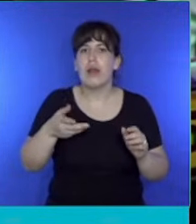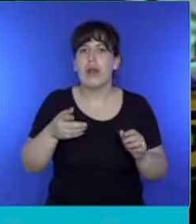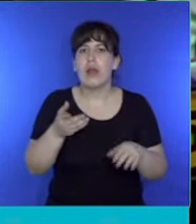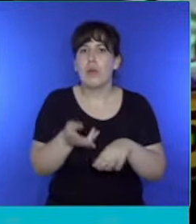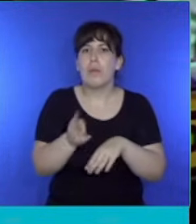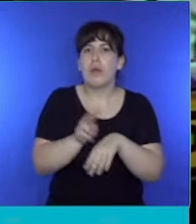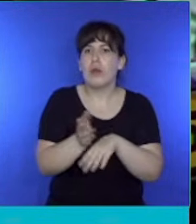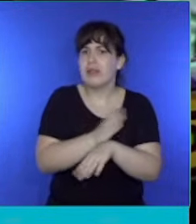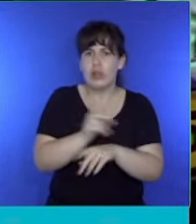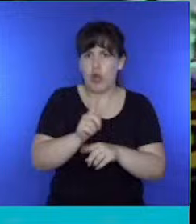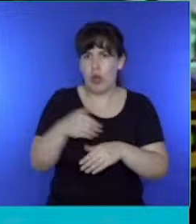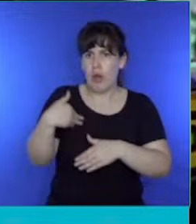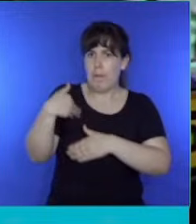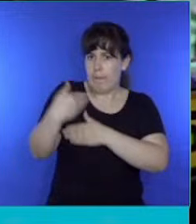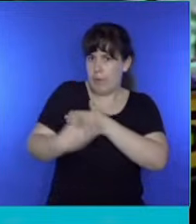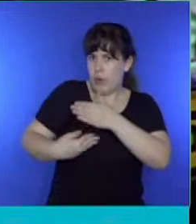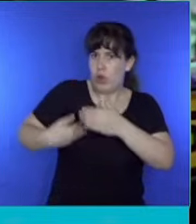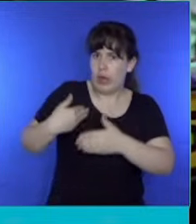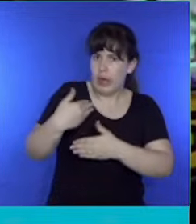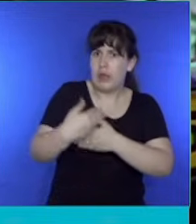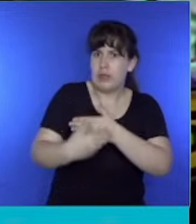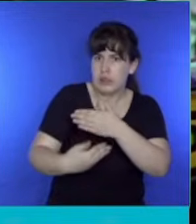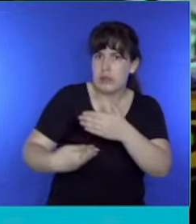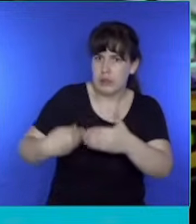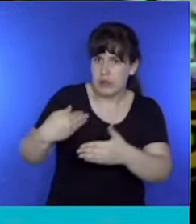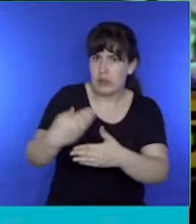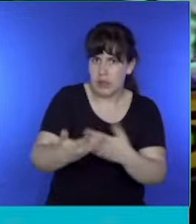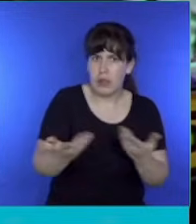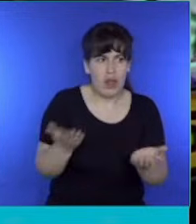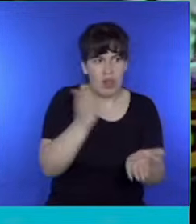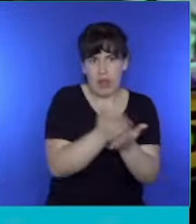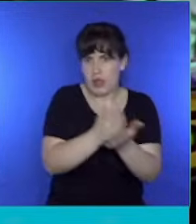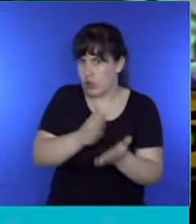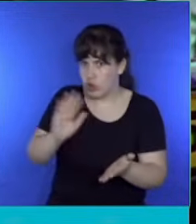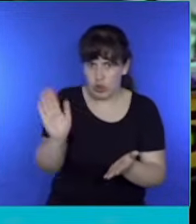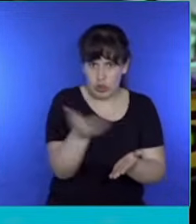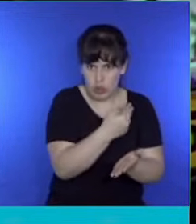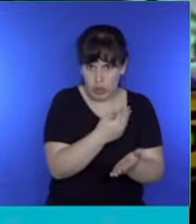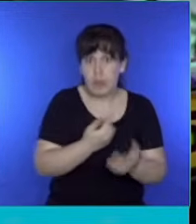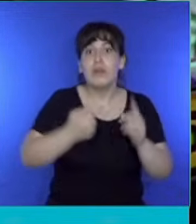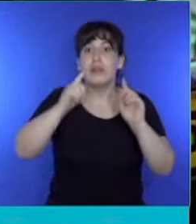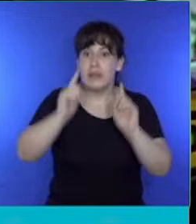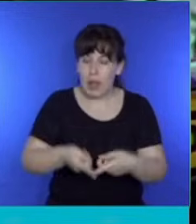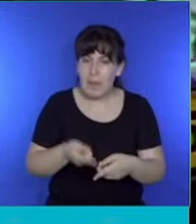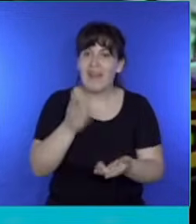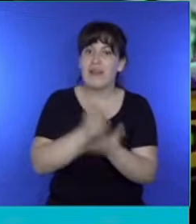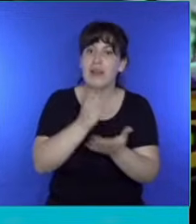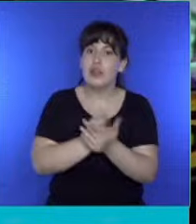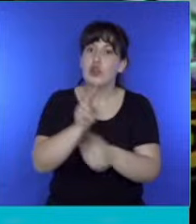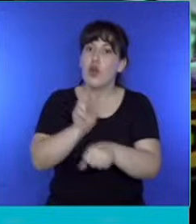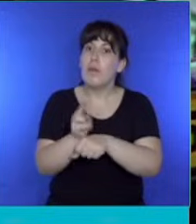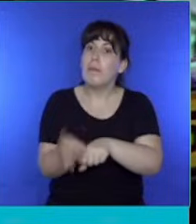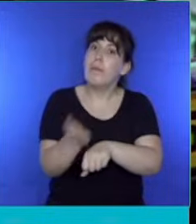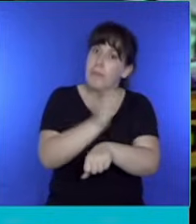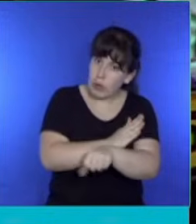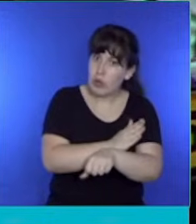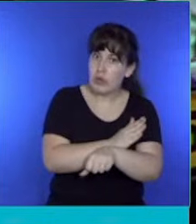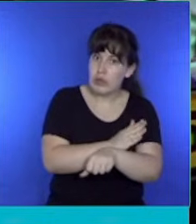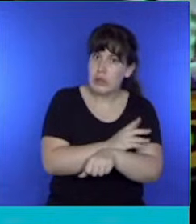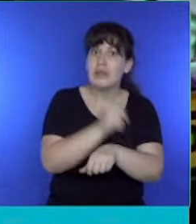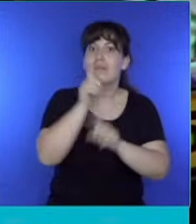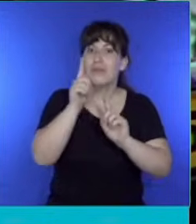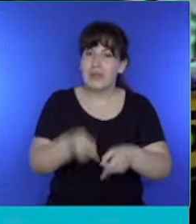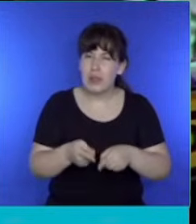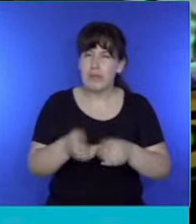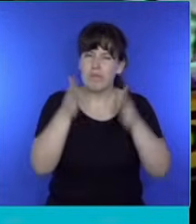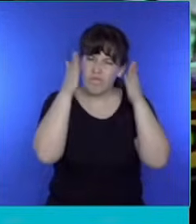muy progresiva en cuanto a todos los derechos, pero sobre todo los derechos previsionales, y que además tiene una